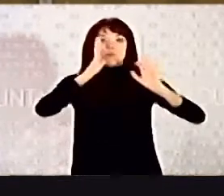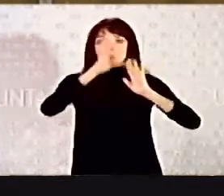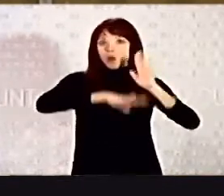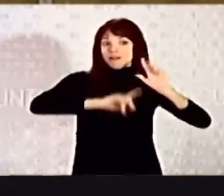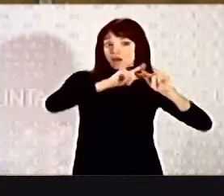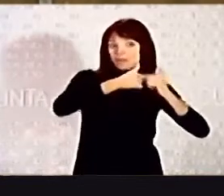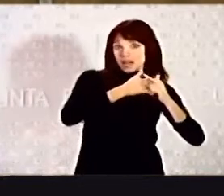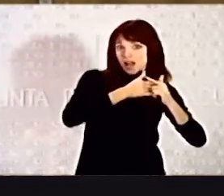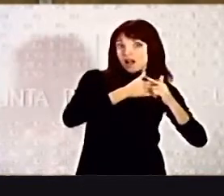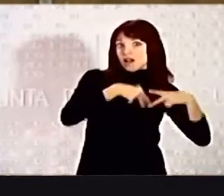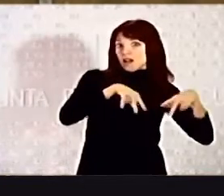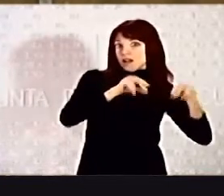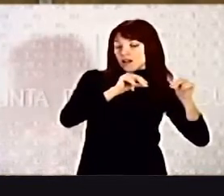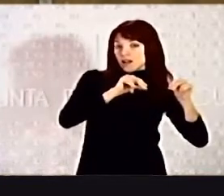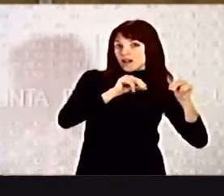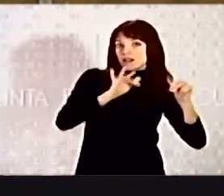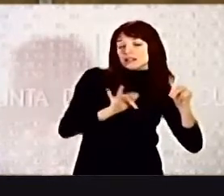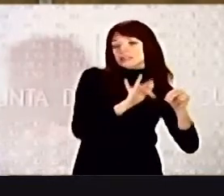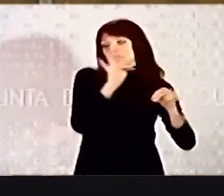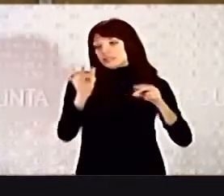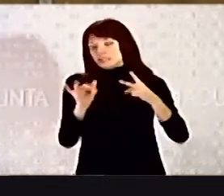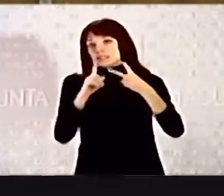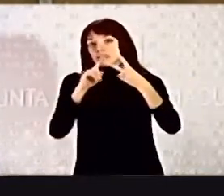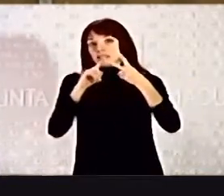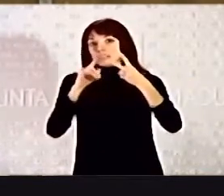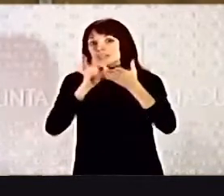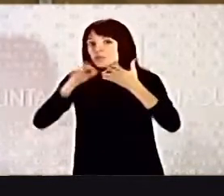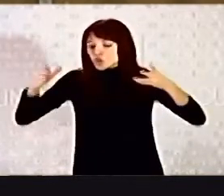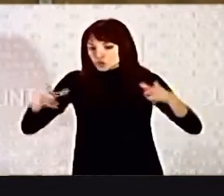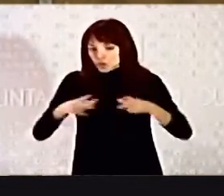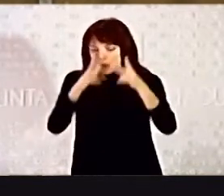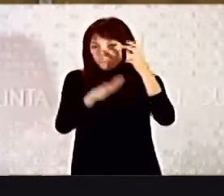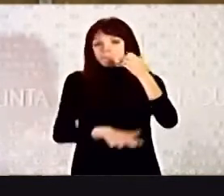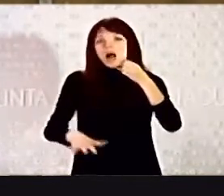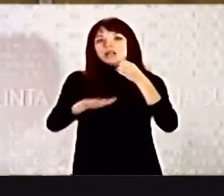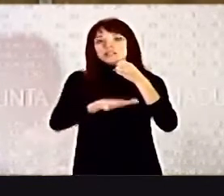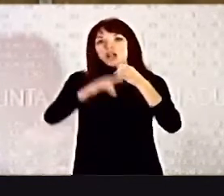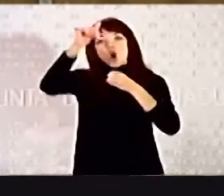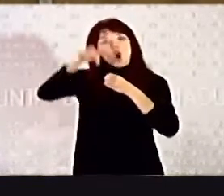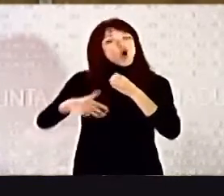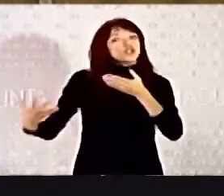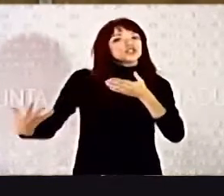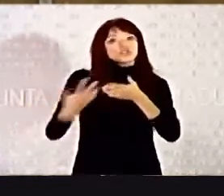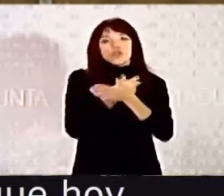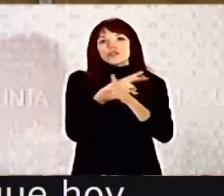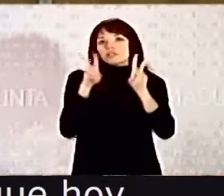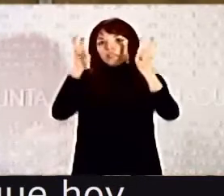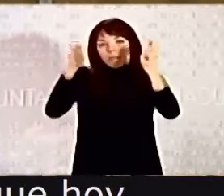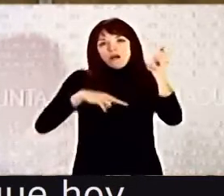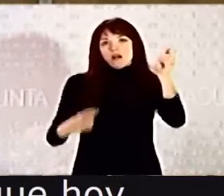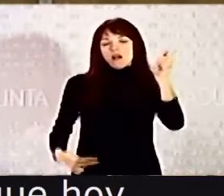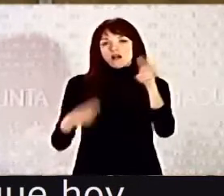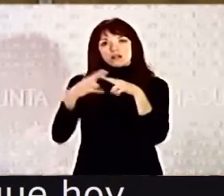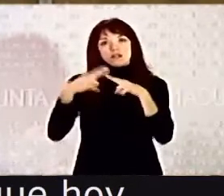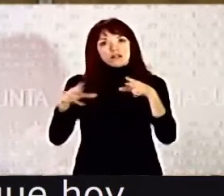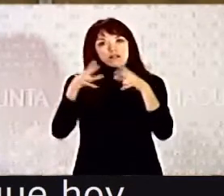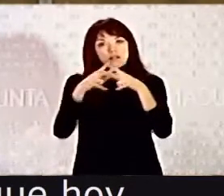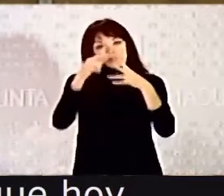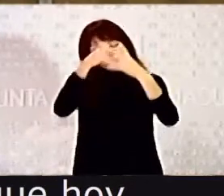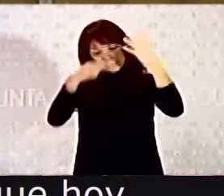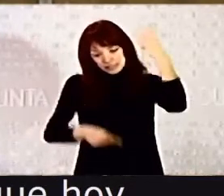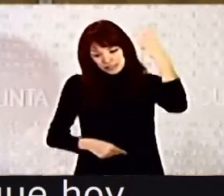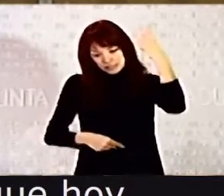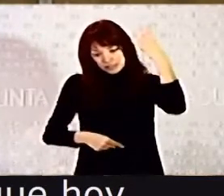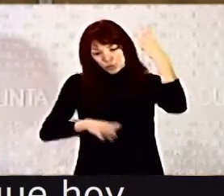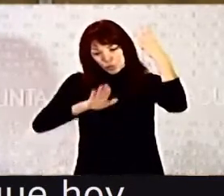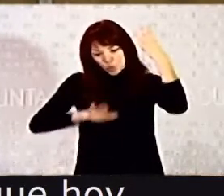familia, los servicios sociales de base y todo lo que hoy traemos en materia de sanitaria y de política social, termino